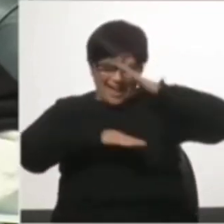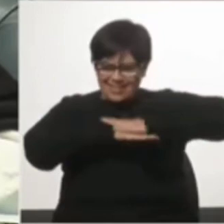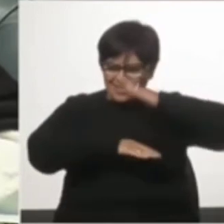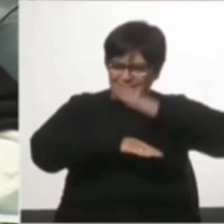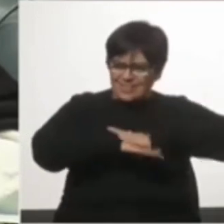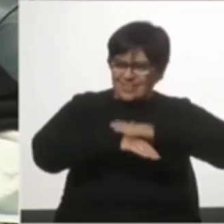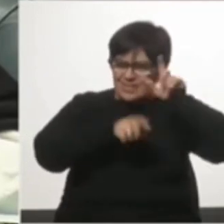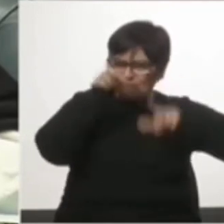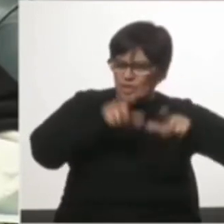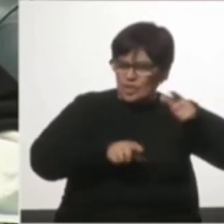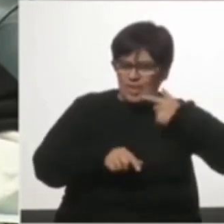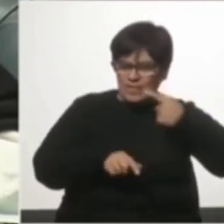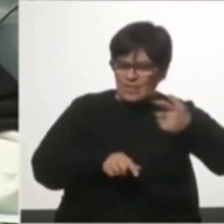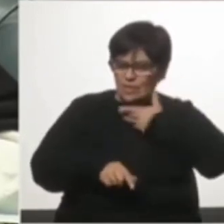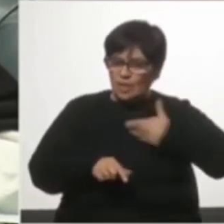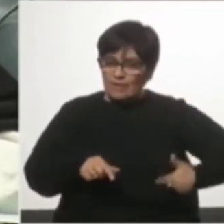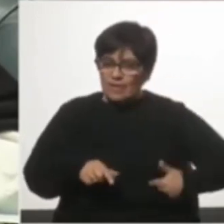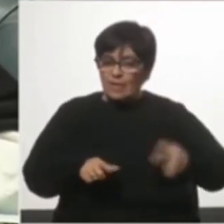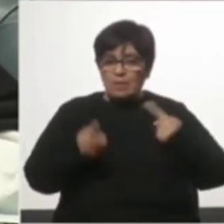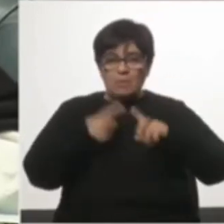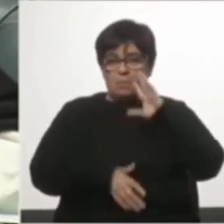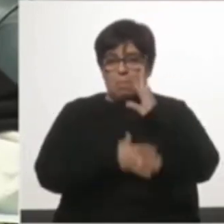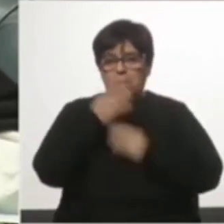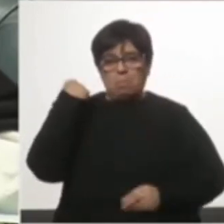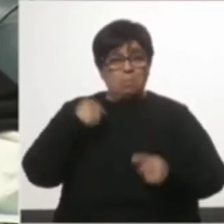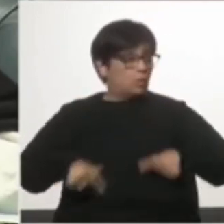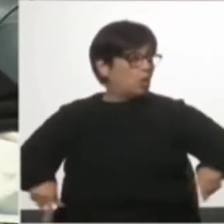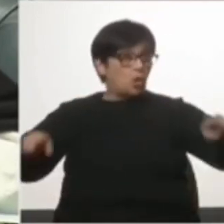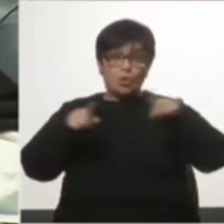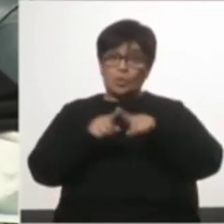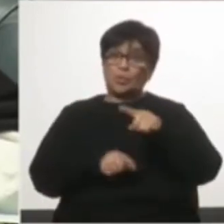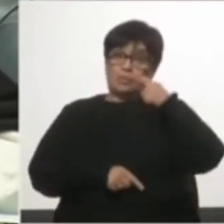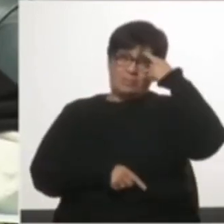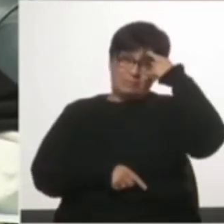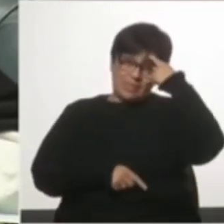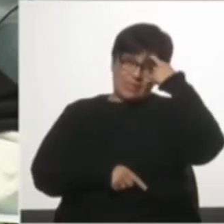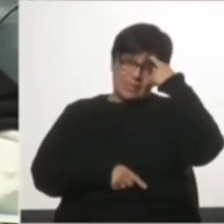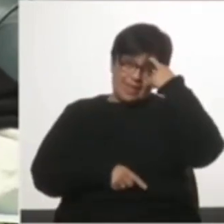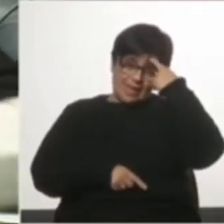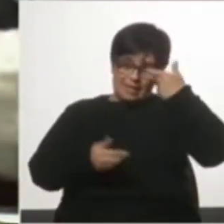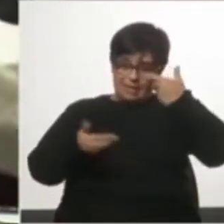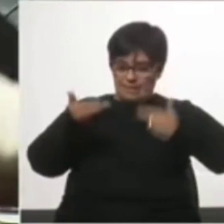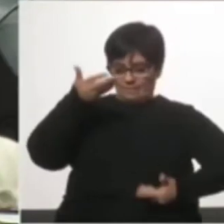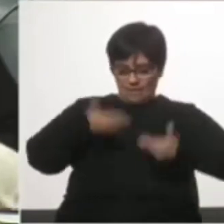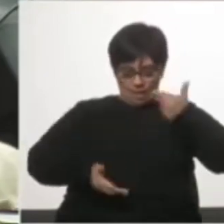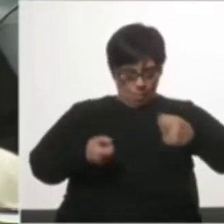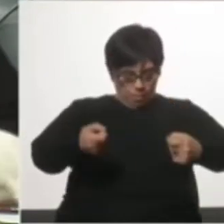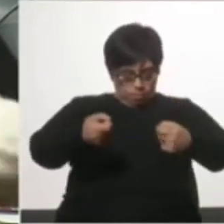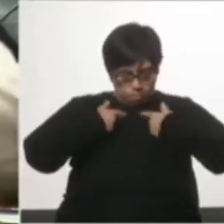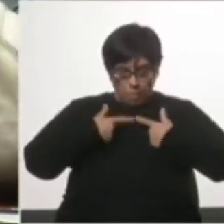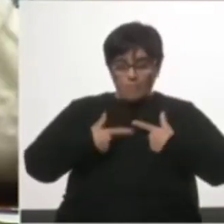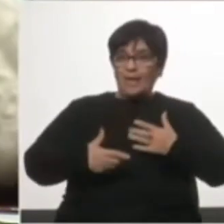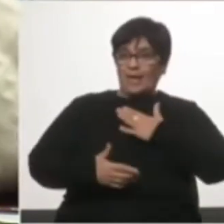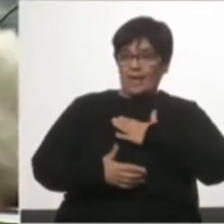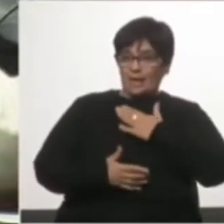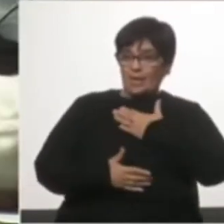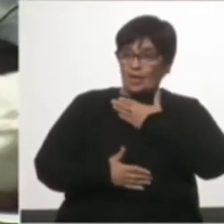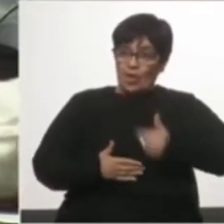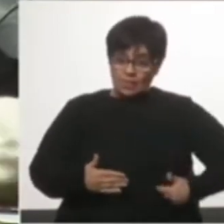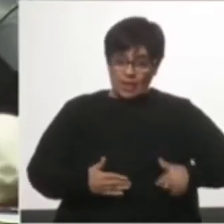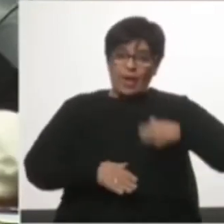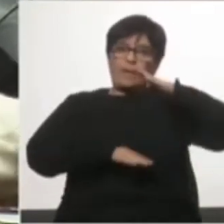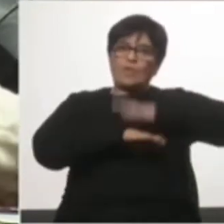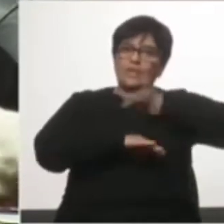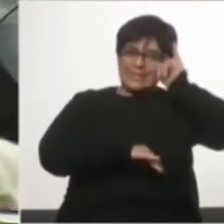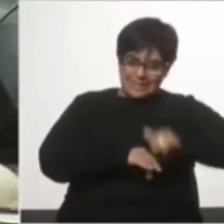los individuos y tan ausente, nos parece a nosotros, en el proceso autocrítico del Estado. Hay responsabilidad de las personas